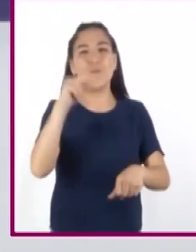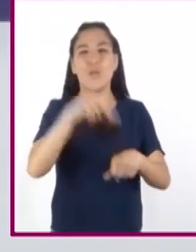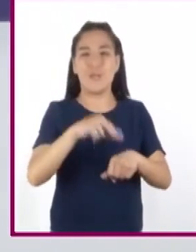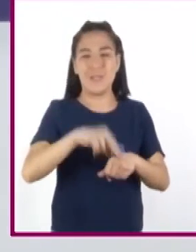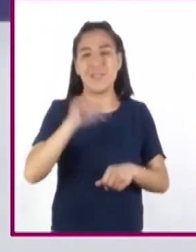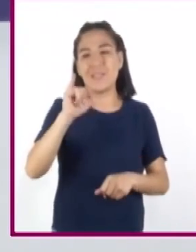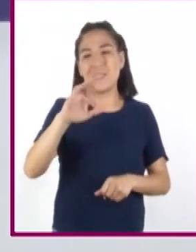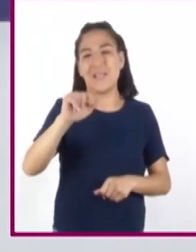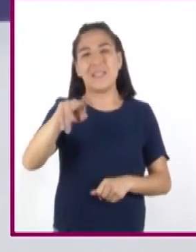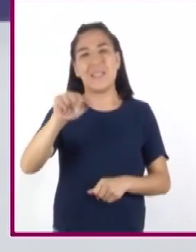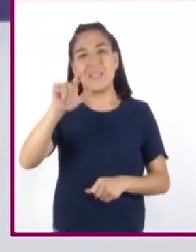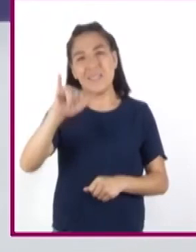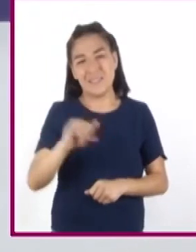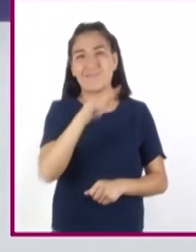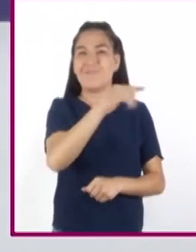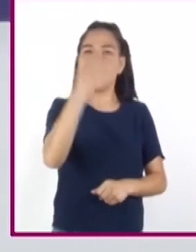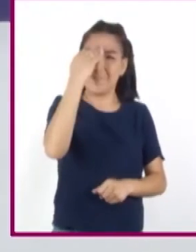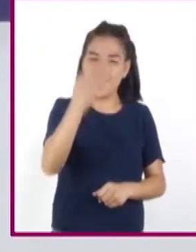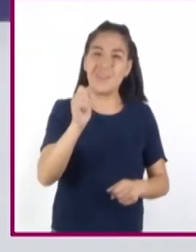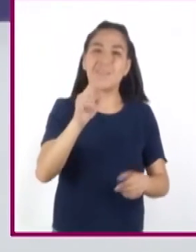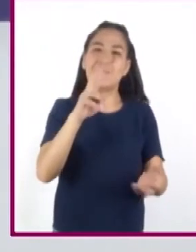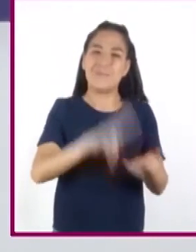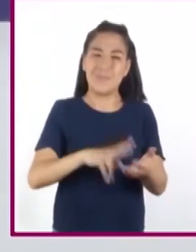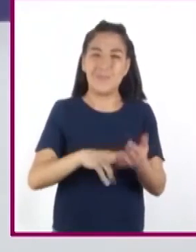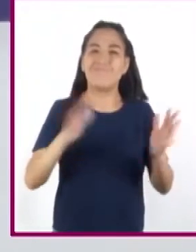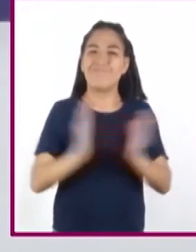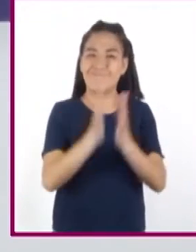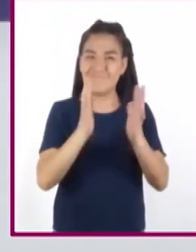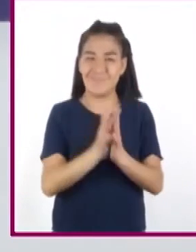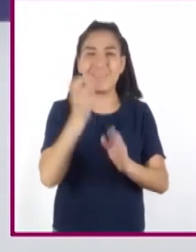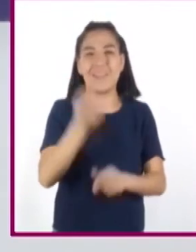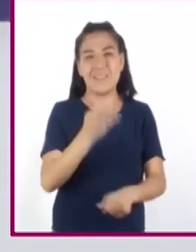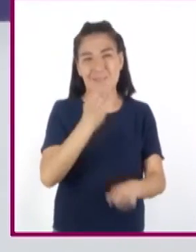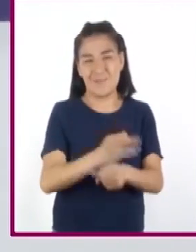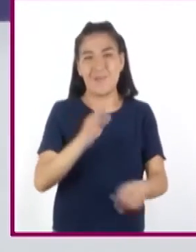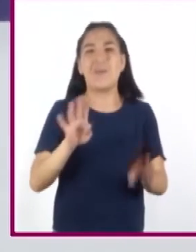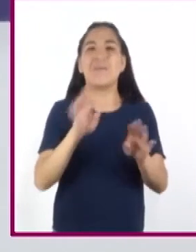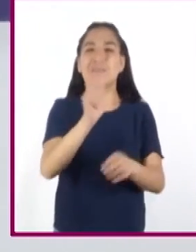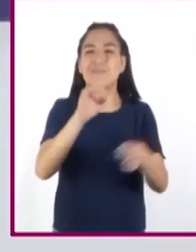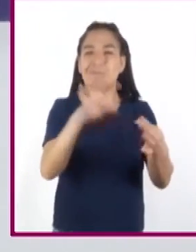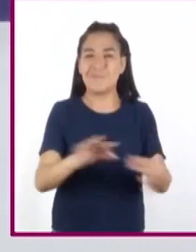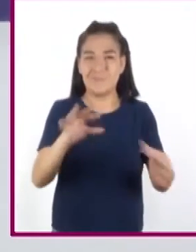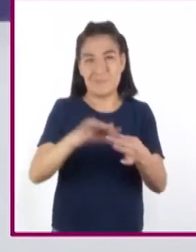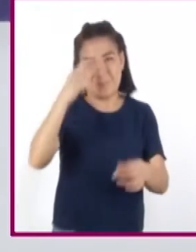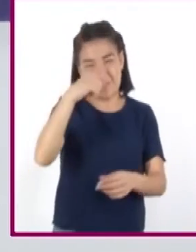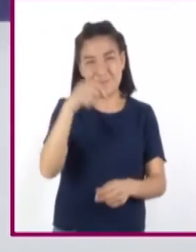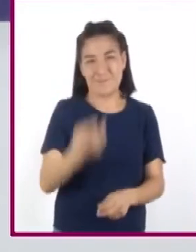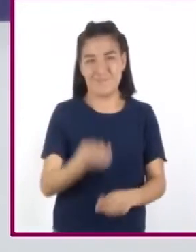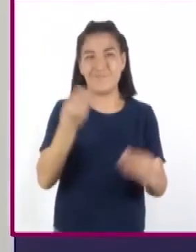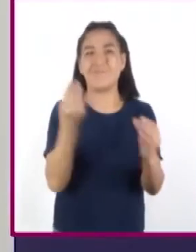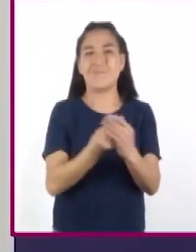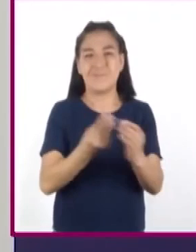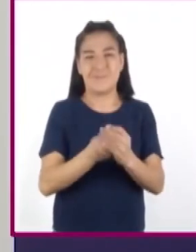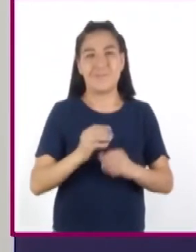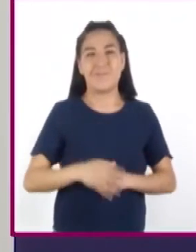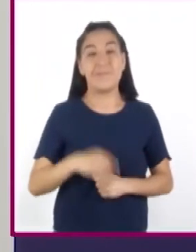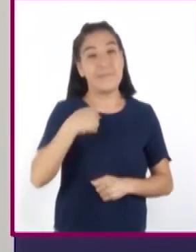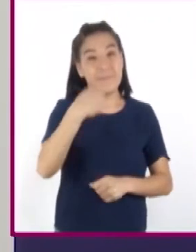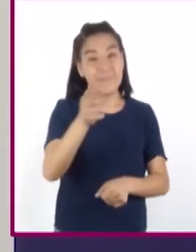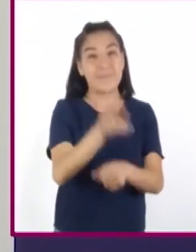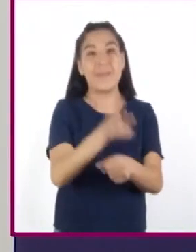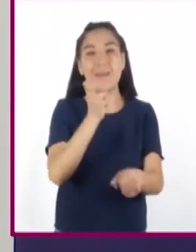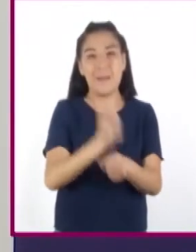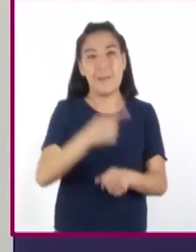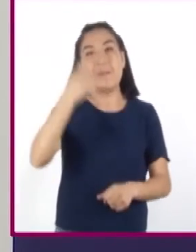Idaneli Mora por su tiempo y su valiosa participación con sus aportaciones para esta sesión. Les